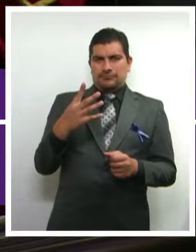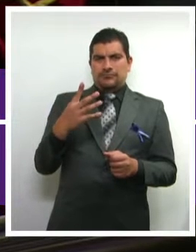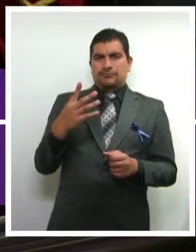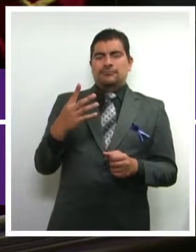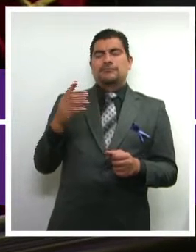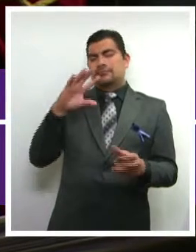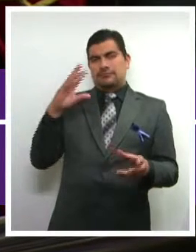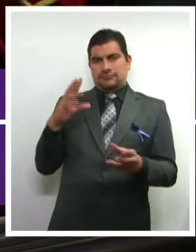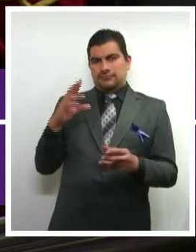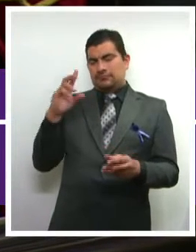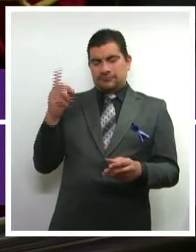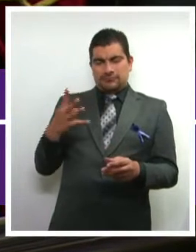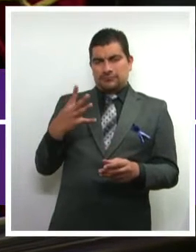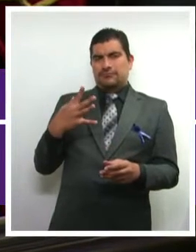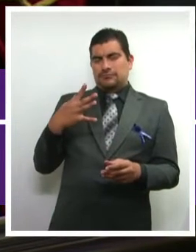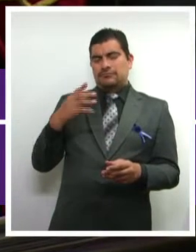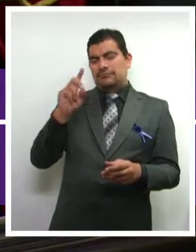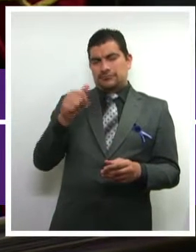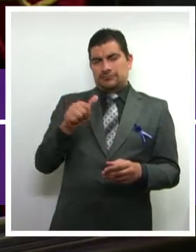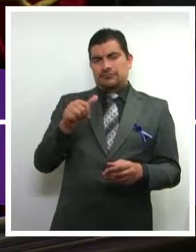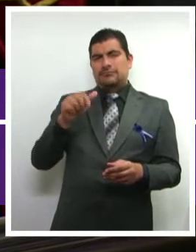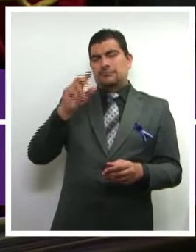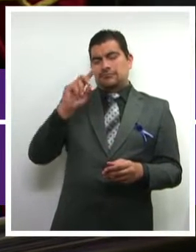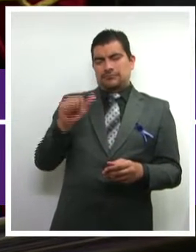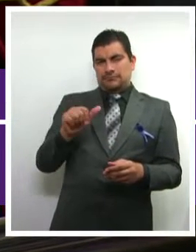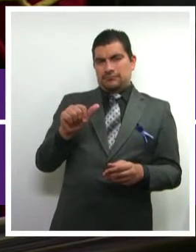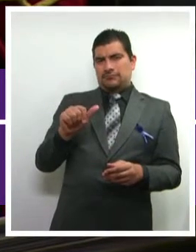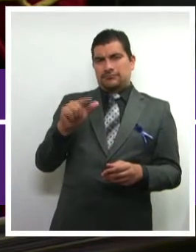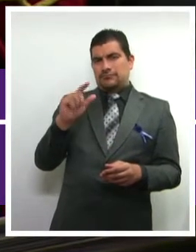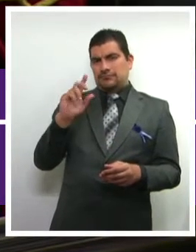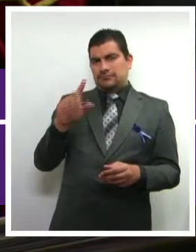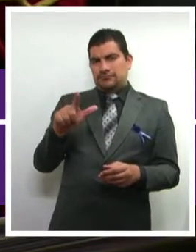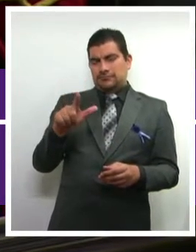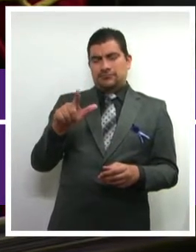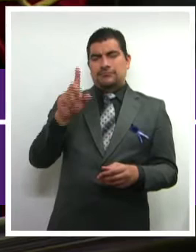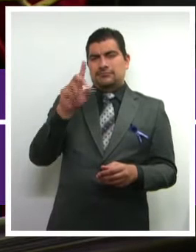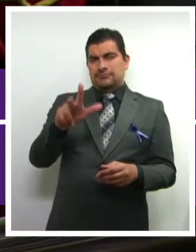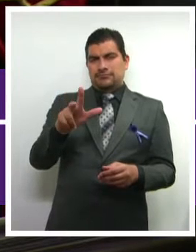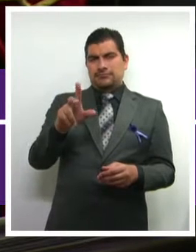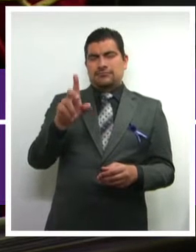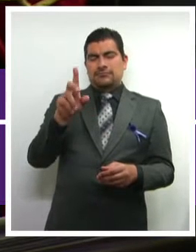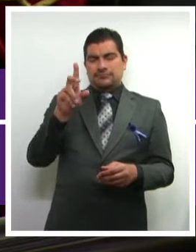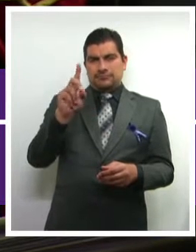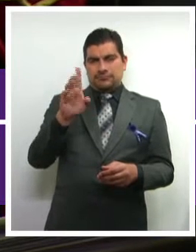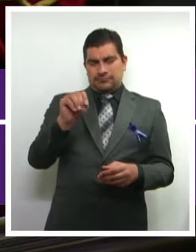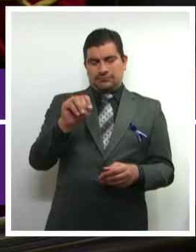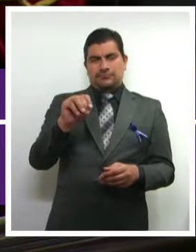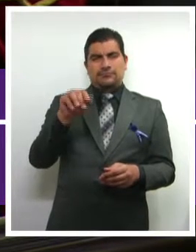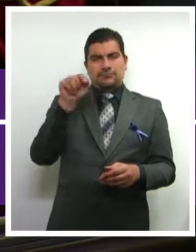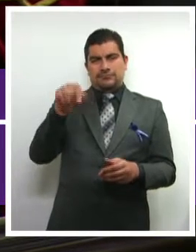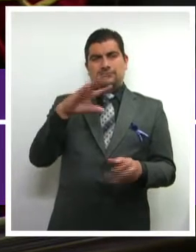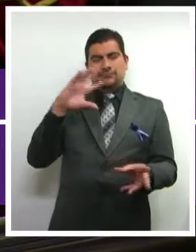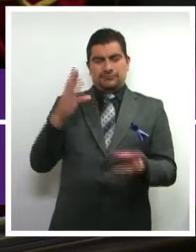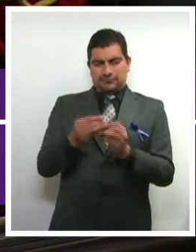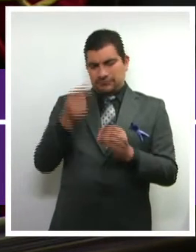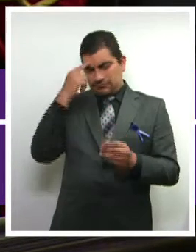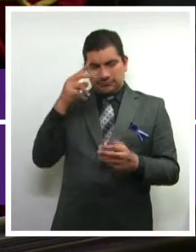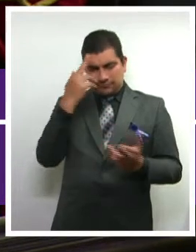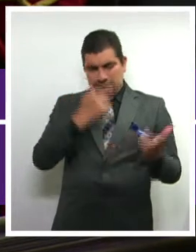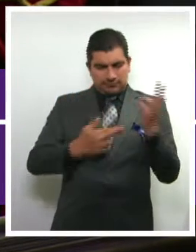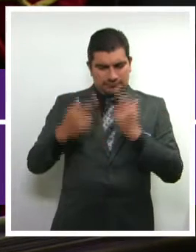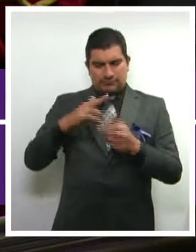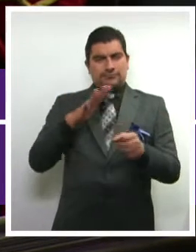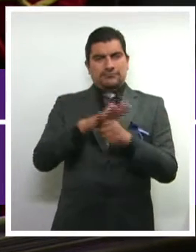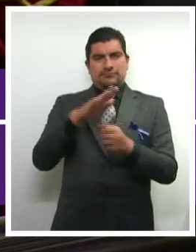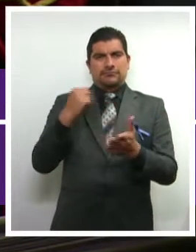34, 35, 36, 37, 38 y 39 para su dictamen. A